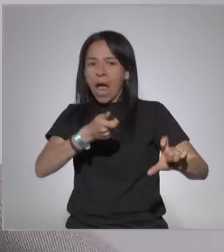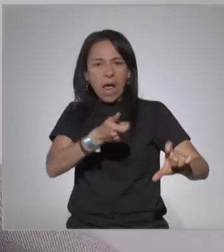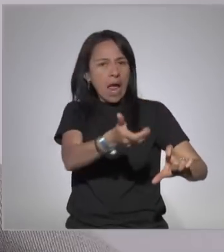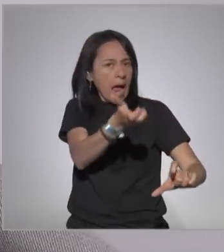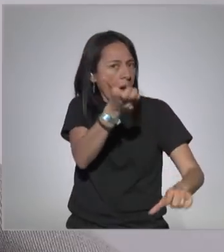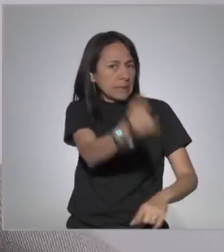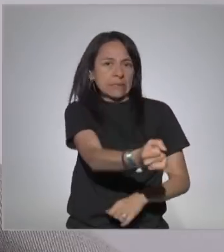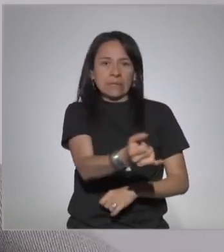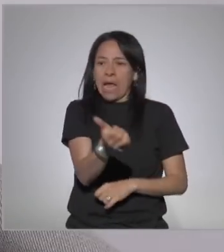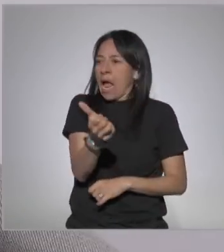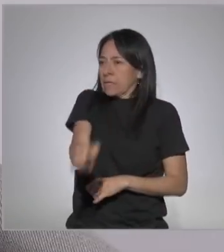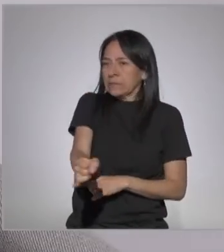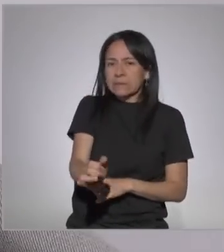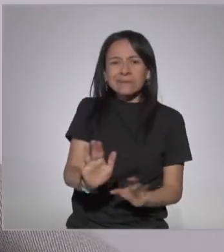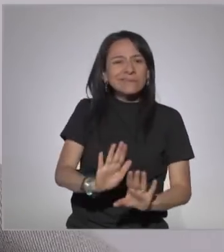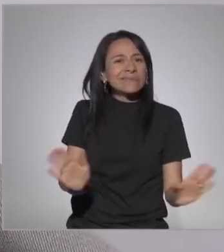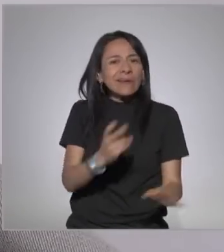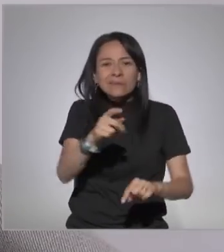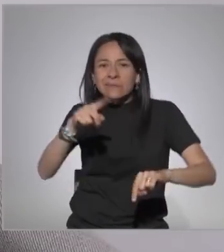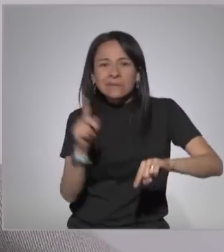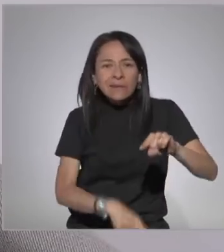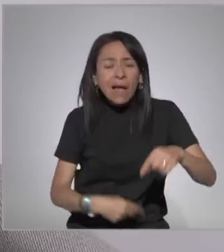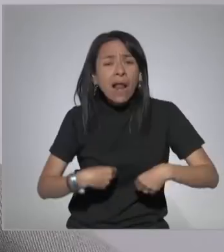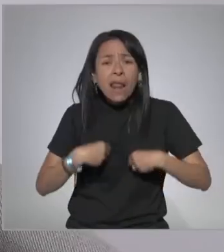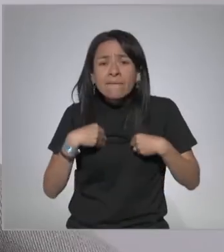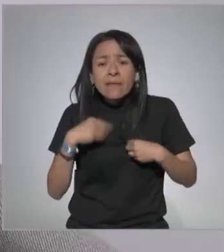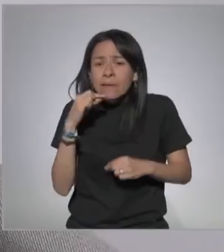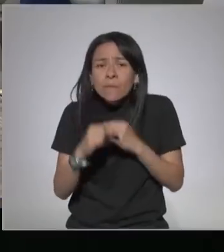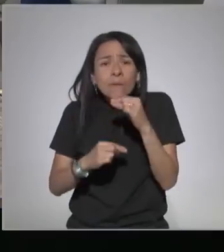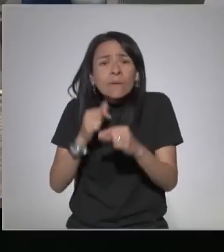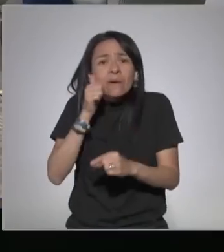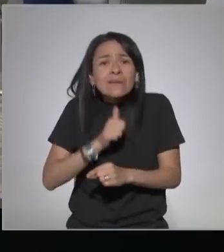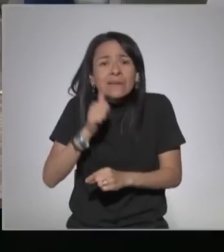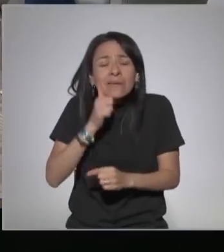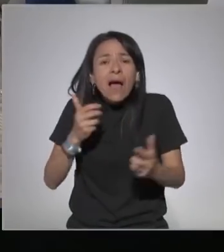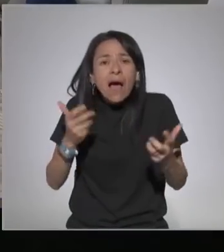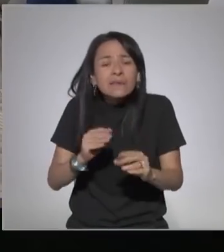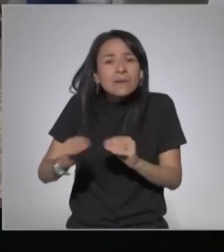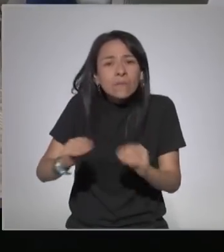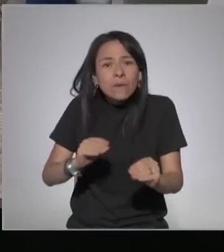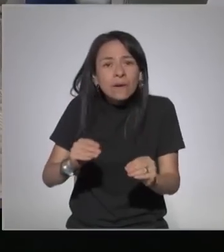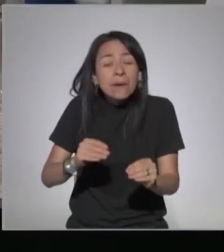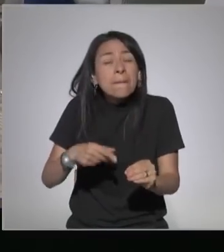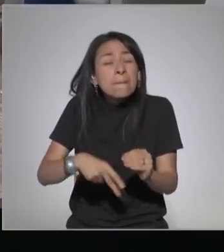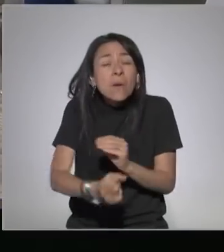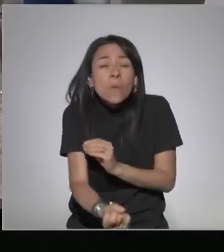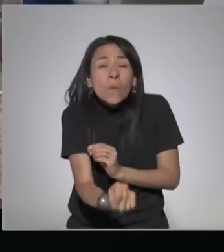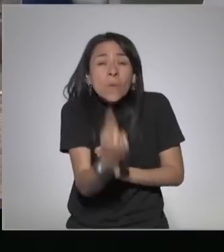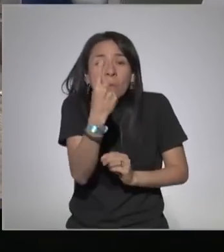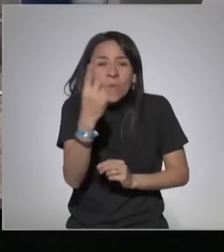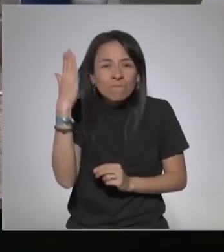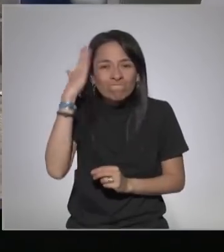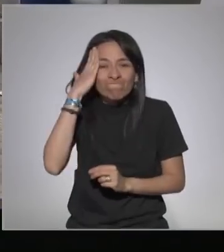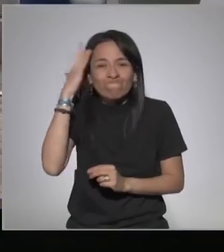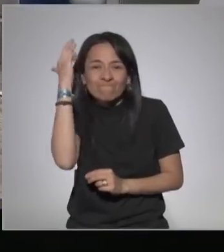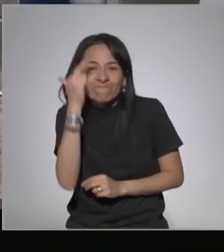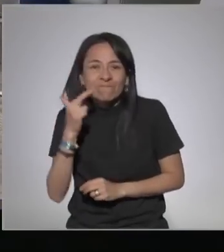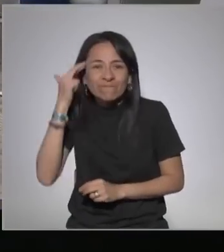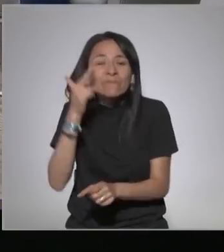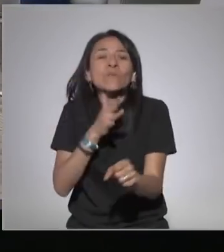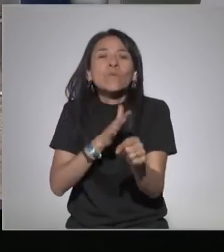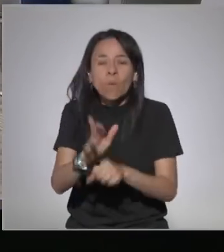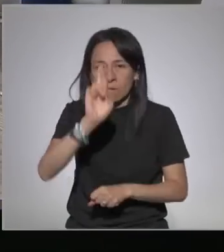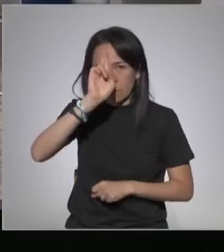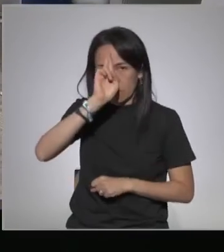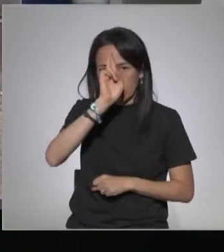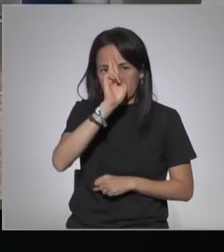es una construcción continua. Claro. Pero hay una palabra mágica que se llama respeto. Y el respeto no es